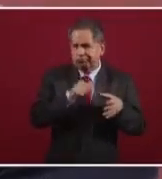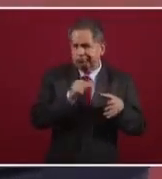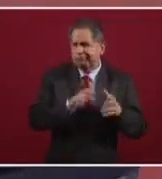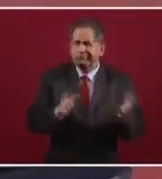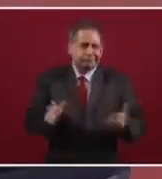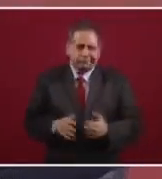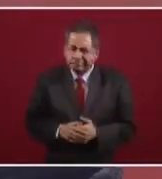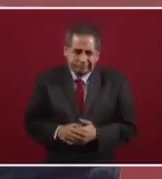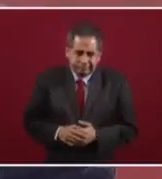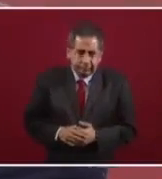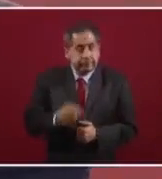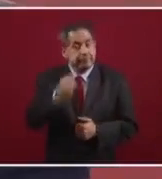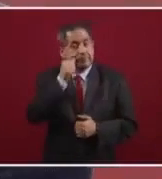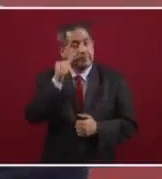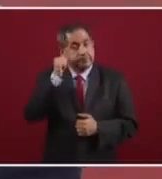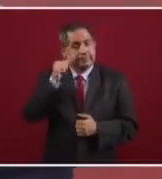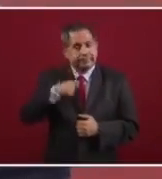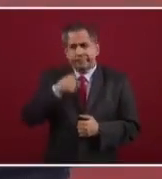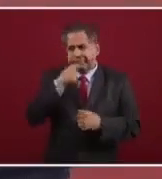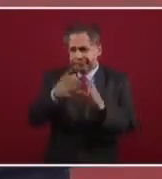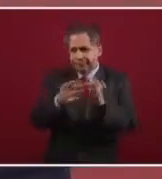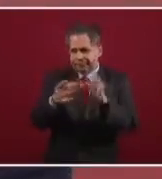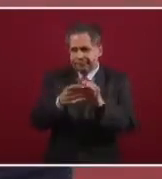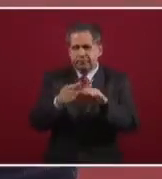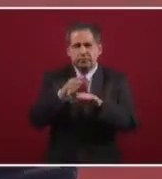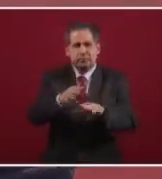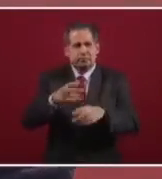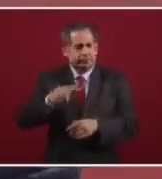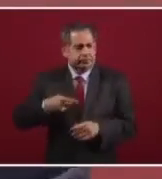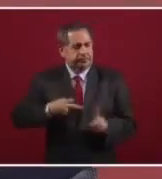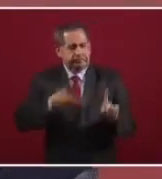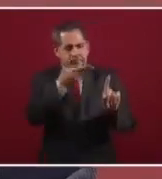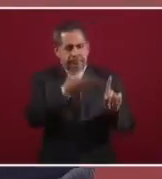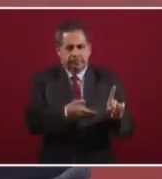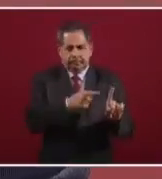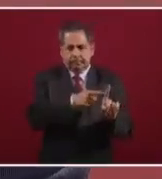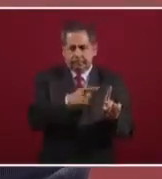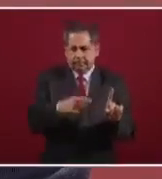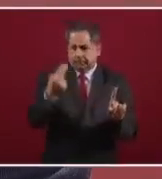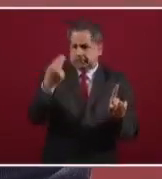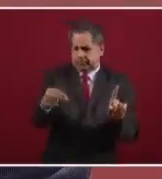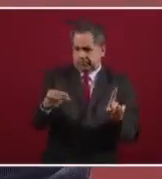Ayer les decía yo que les iba a comentar algo sobre un personaje. No voy a decir